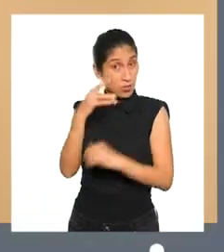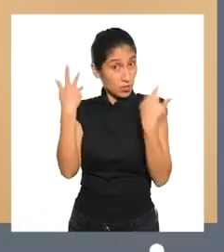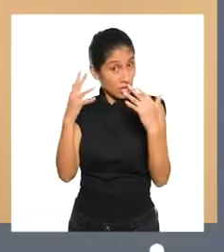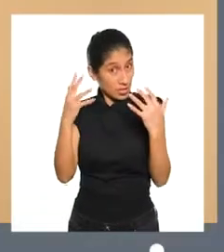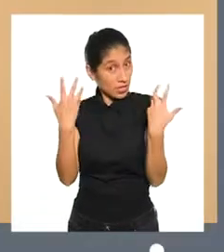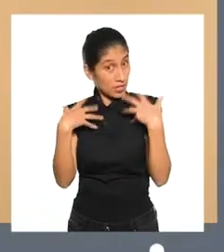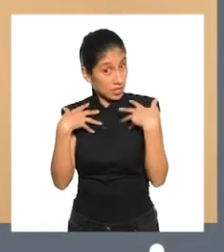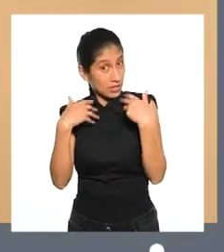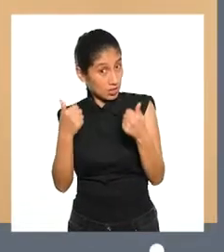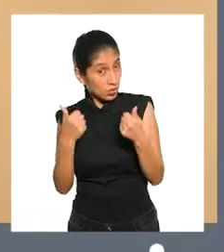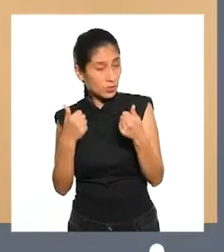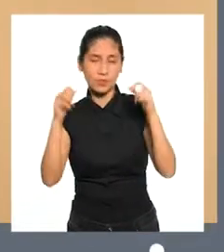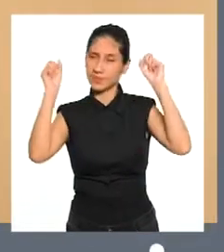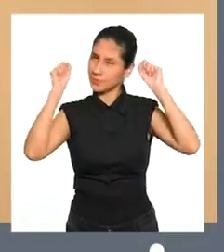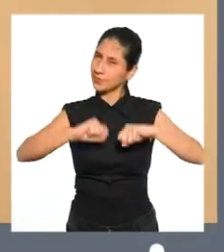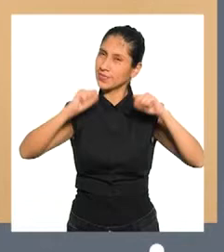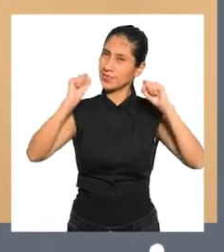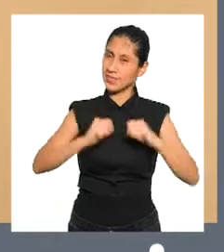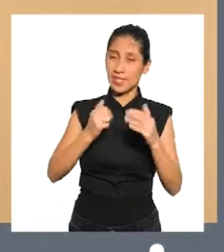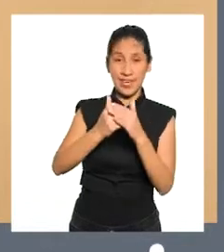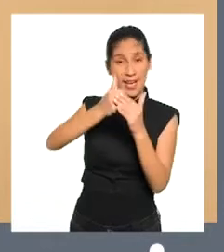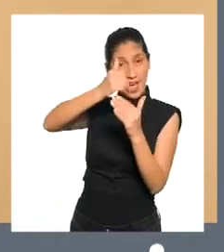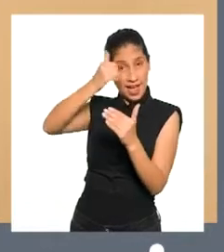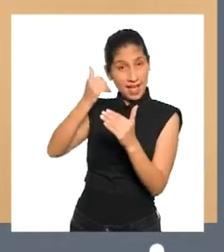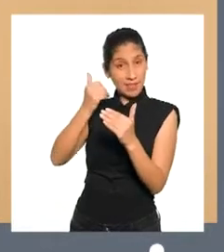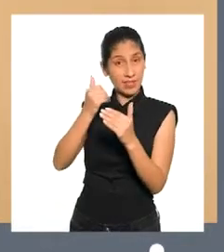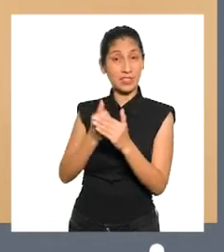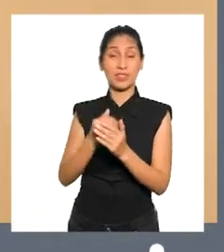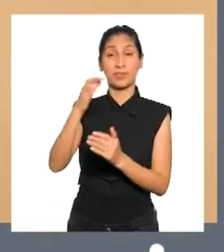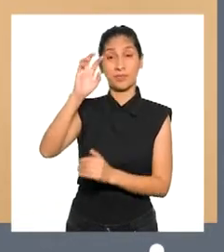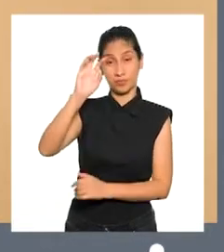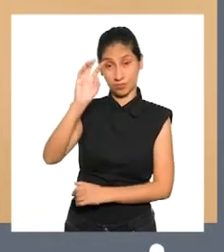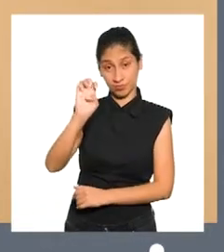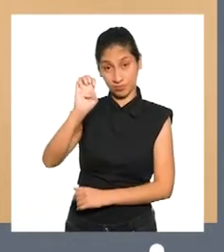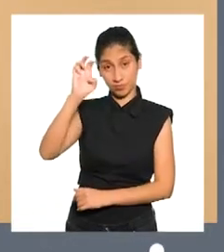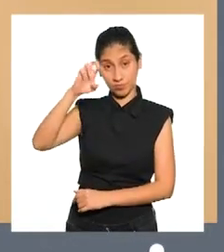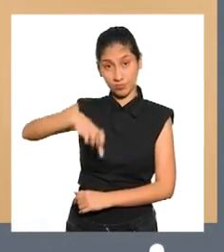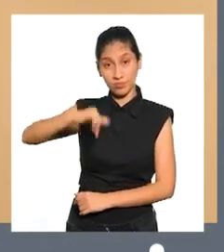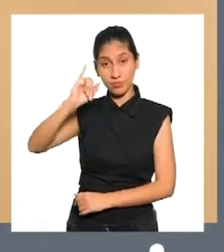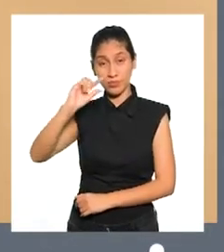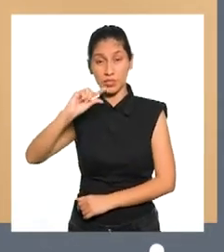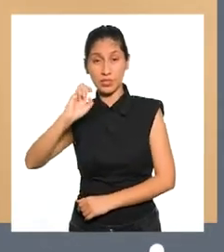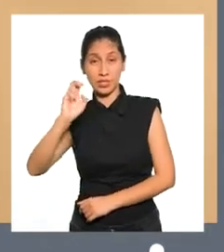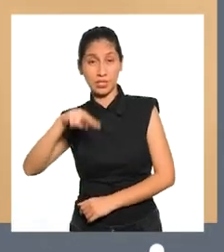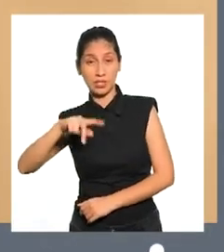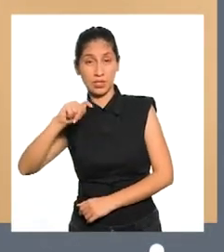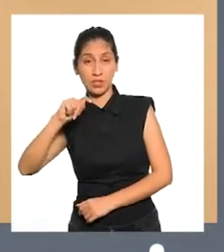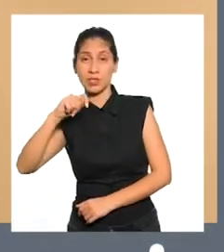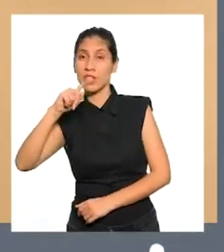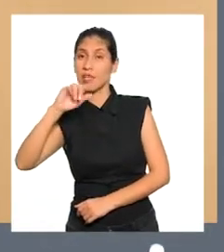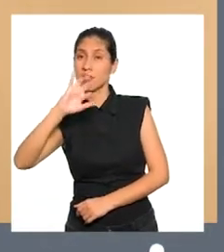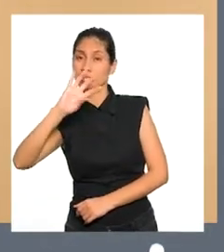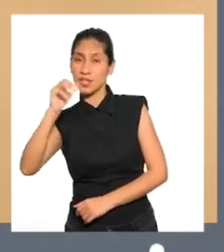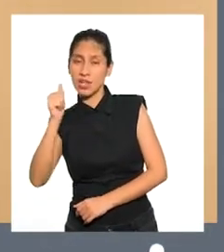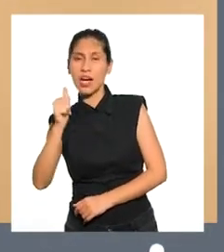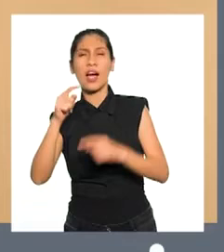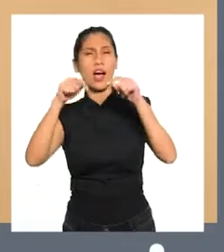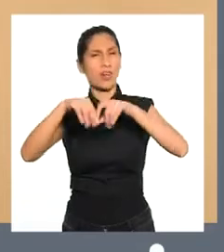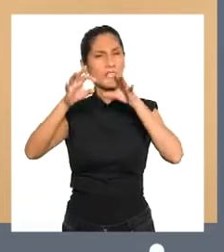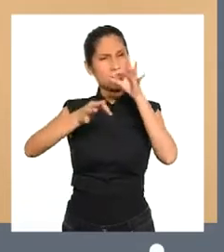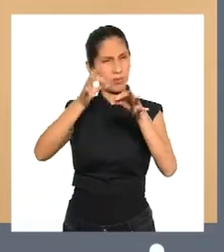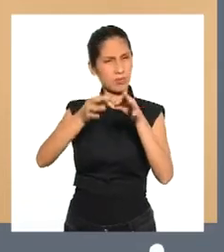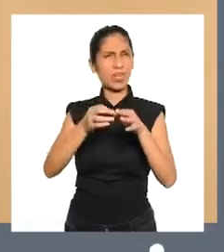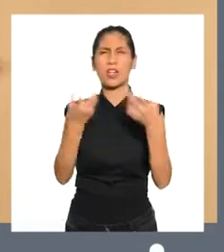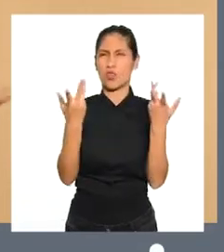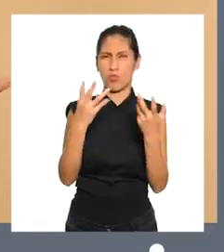Claro, efectivamente, antes de hablar de la epigenética, vamos a hablar de las definiciones del concepto de